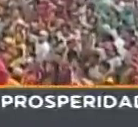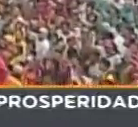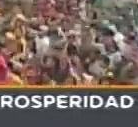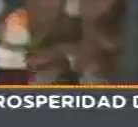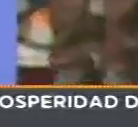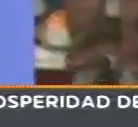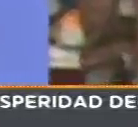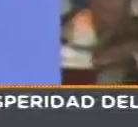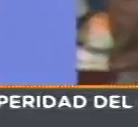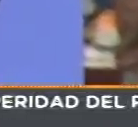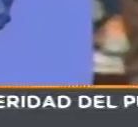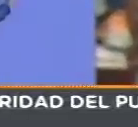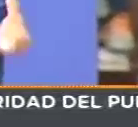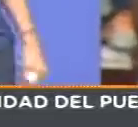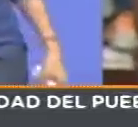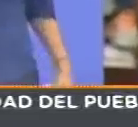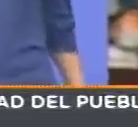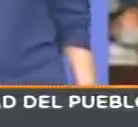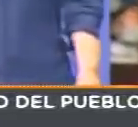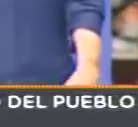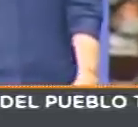no no